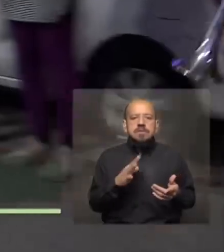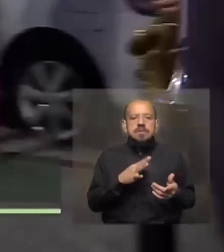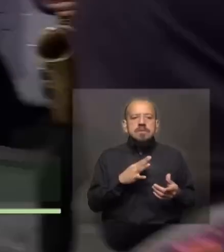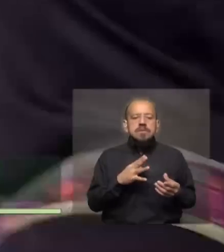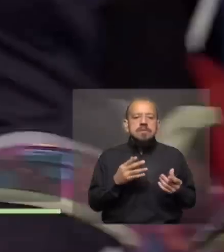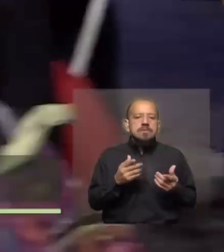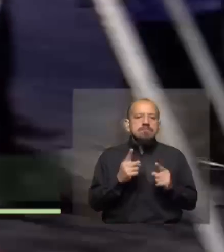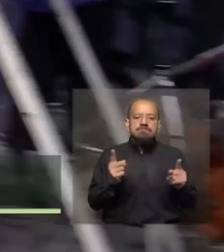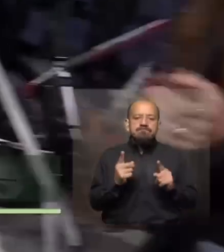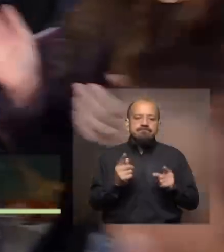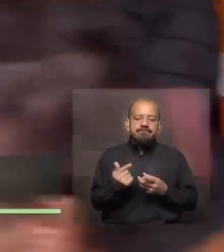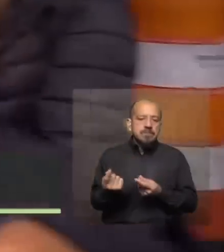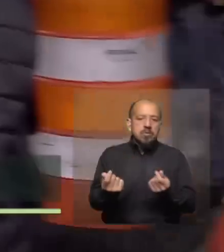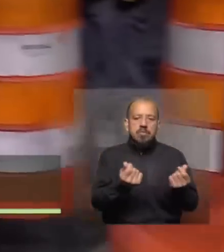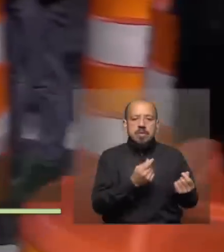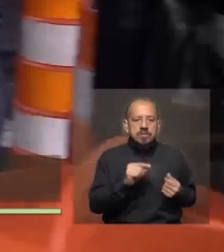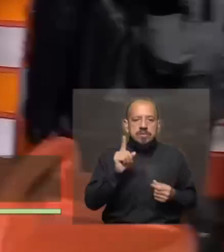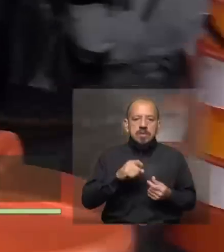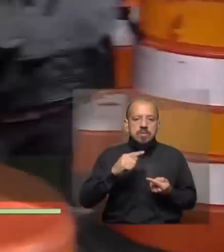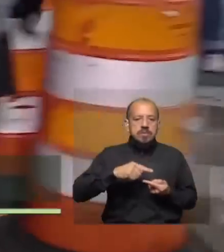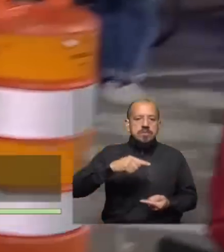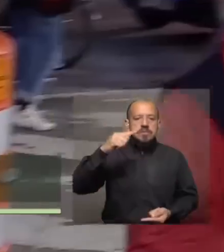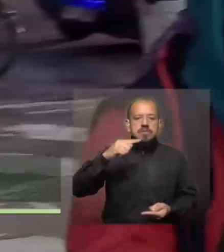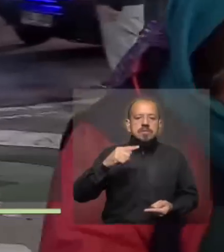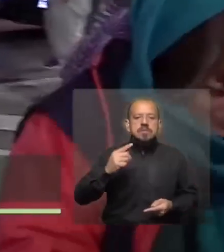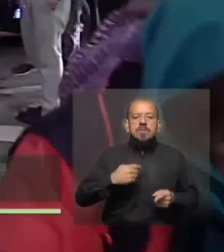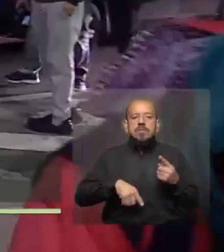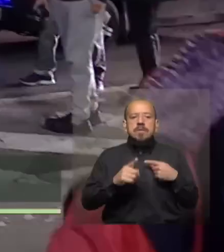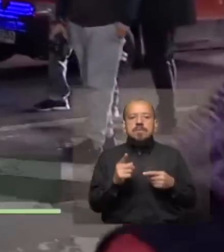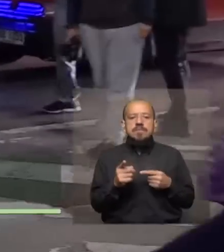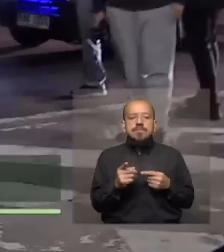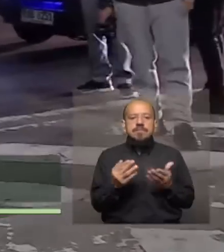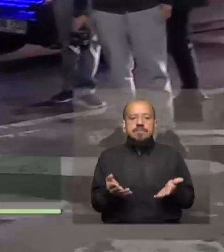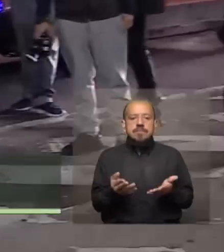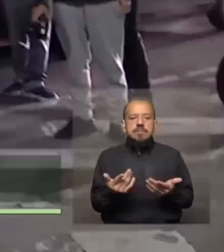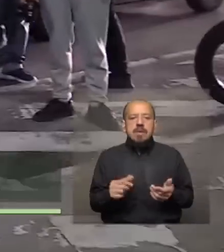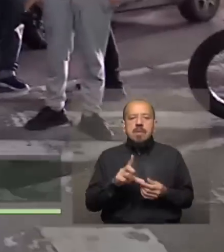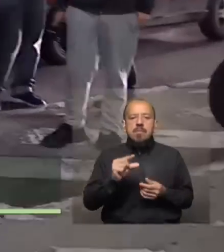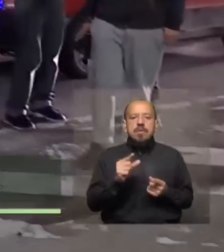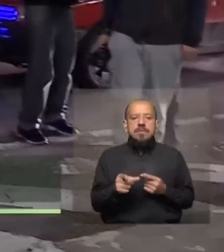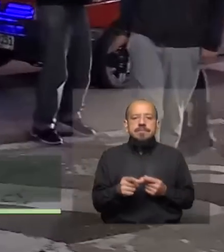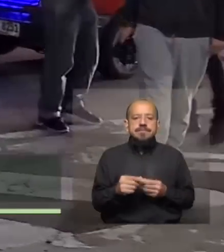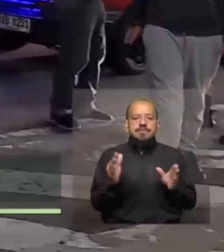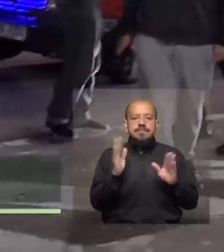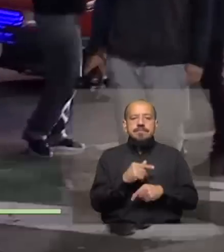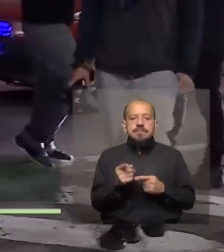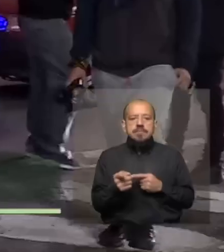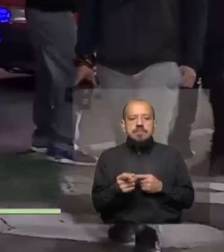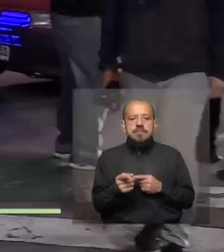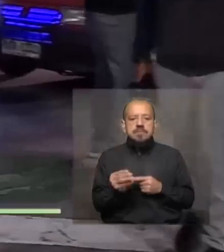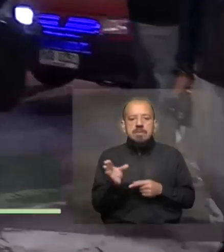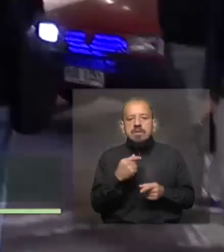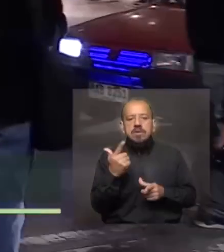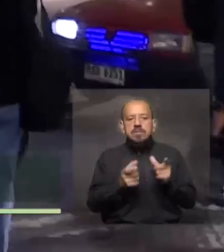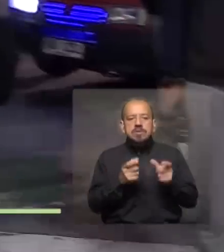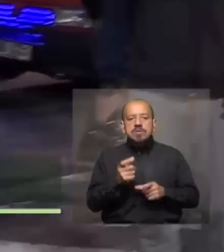no compramos agua embotellada pero es absolutamente insuficiente no va a dar para toda la